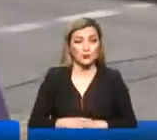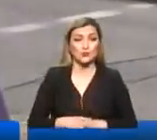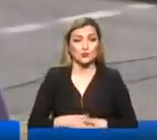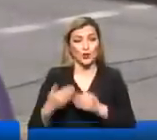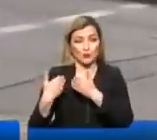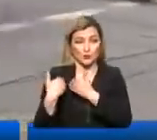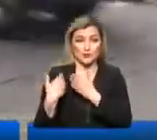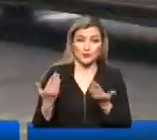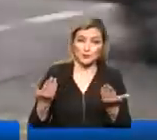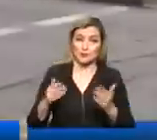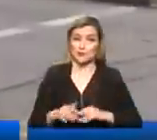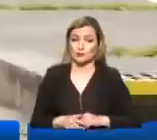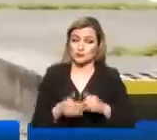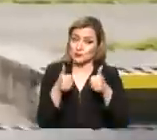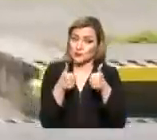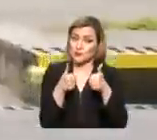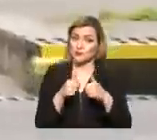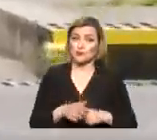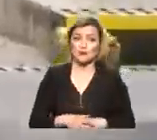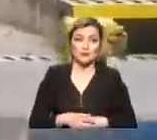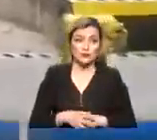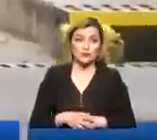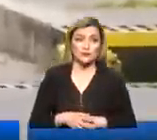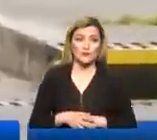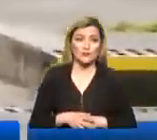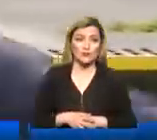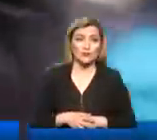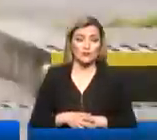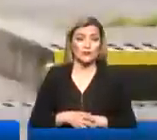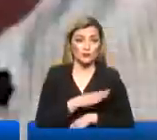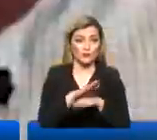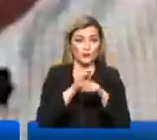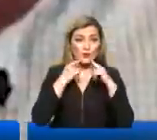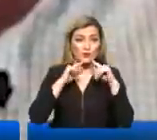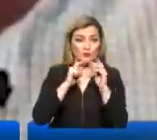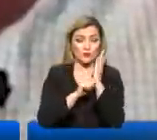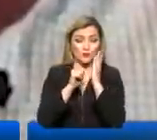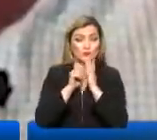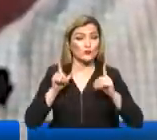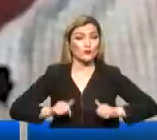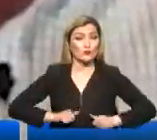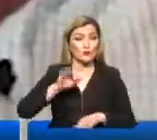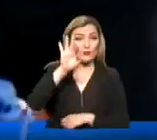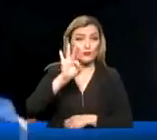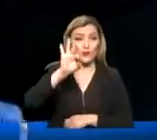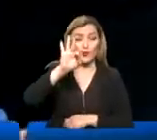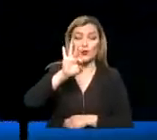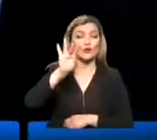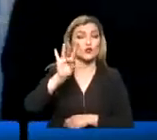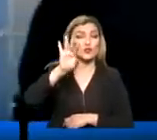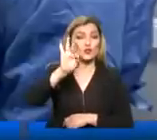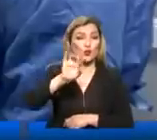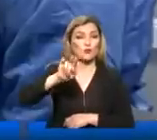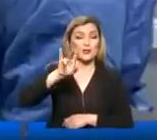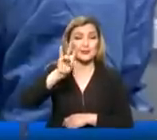manera responsable me parece bien. Y enmarcan además su criterio en el anuncio que hizo el ministro de Salud de que el 89,7% de